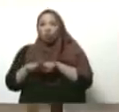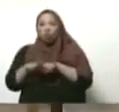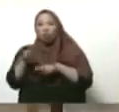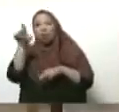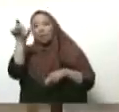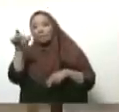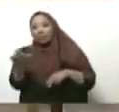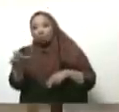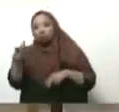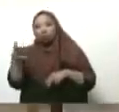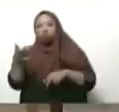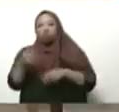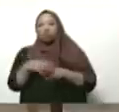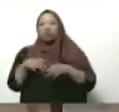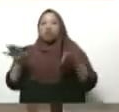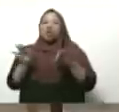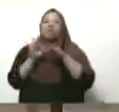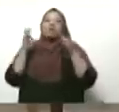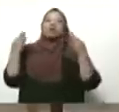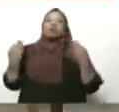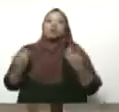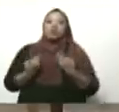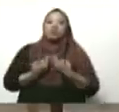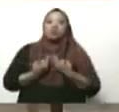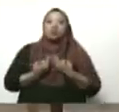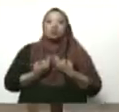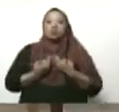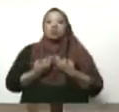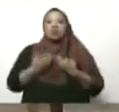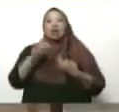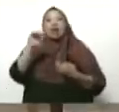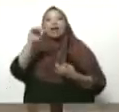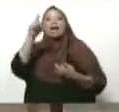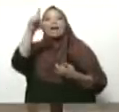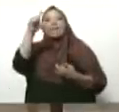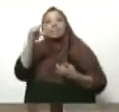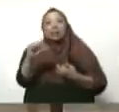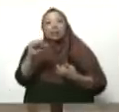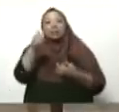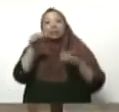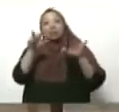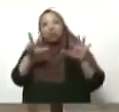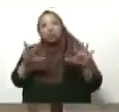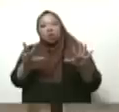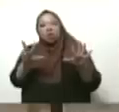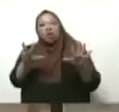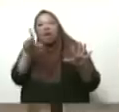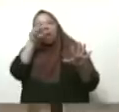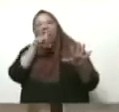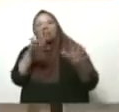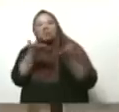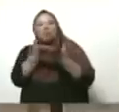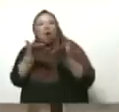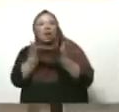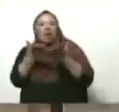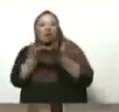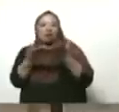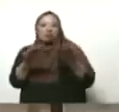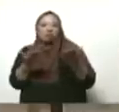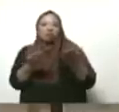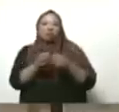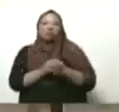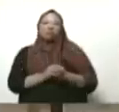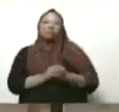que tienen familiares menores de edad en edad escolar en edad escolar